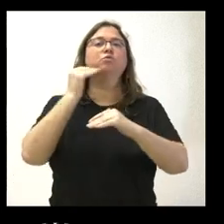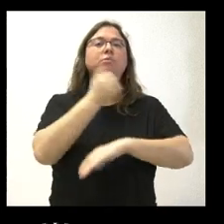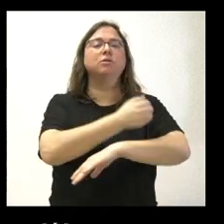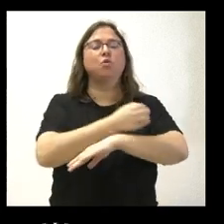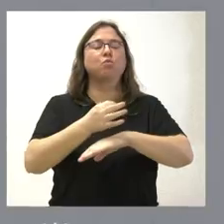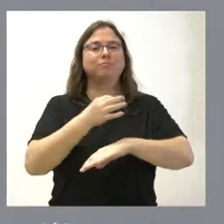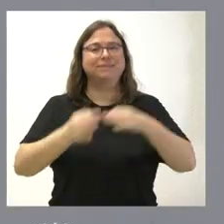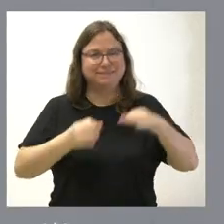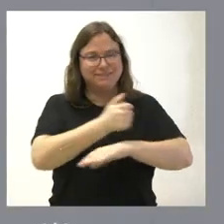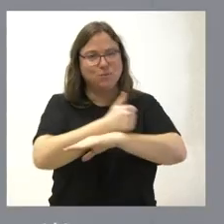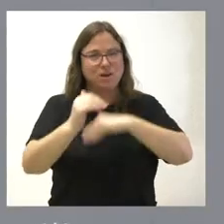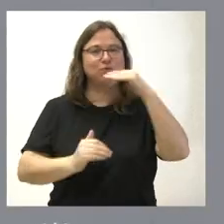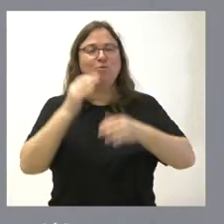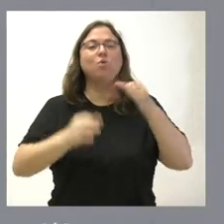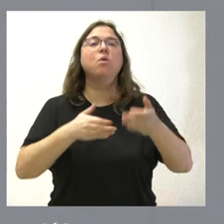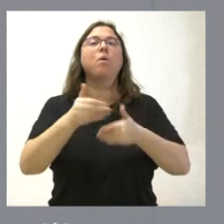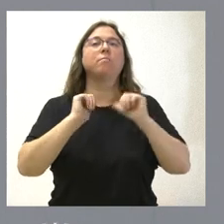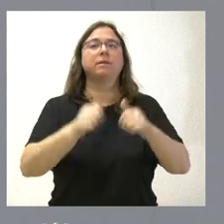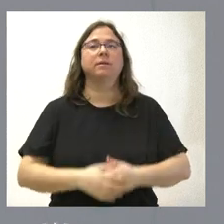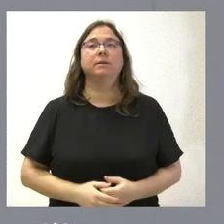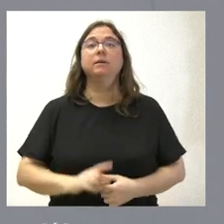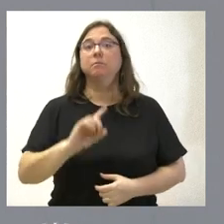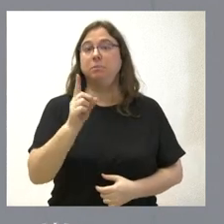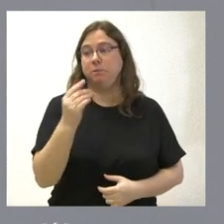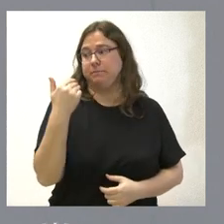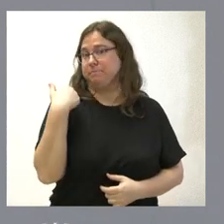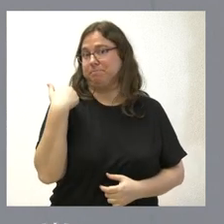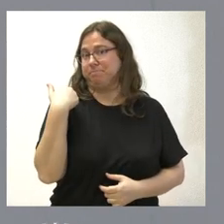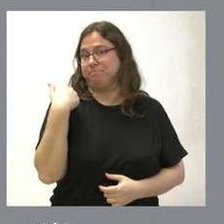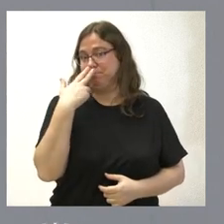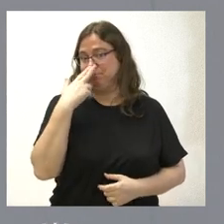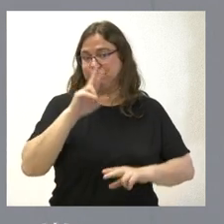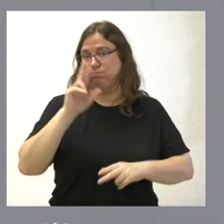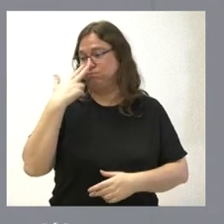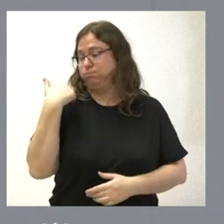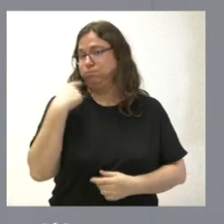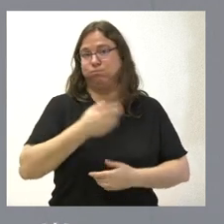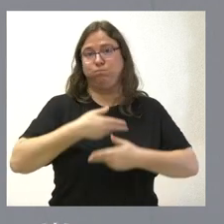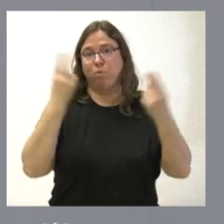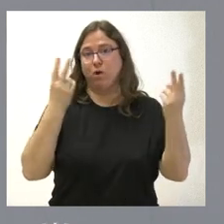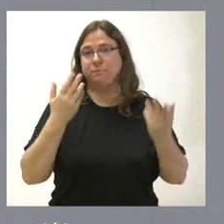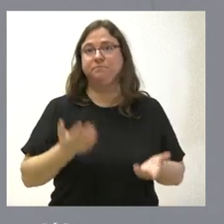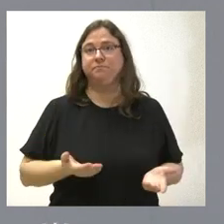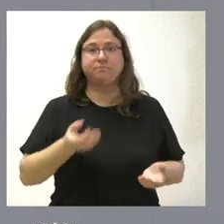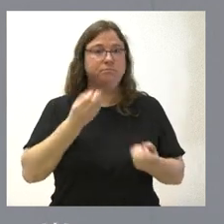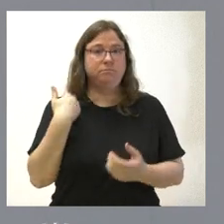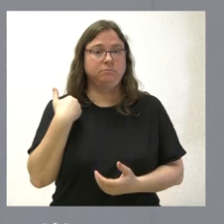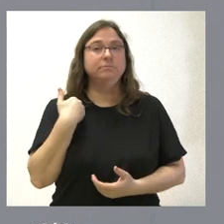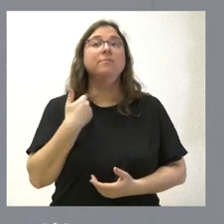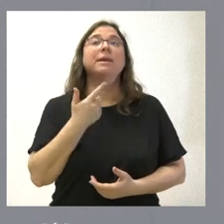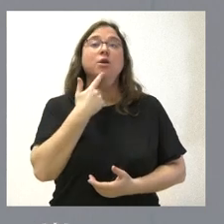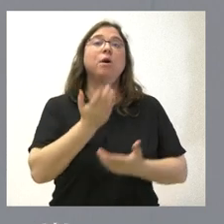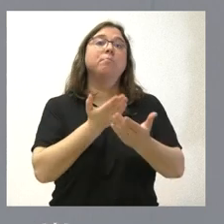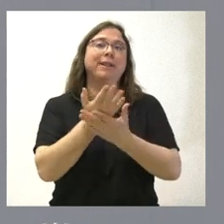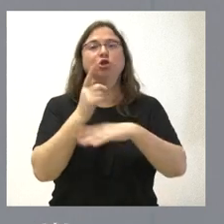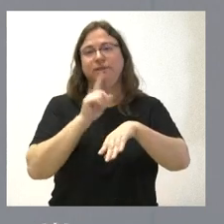gracias Pues en primer lugar como usted dice acaba de conocerse esa información y por tanto no hemos tenido el